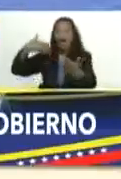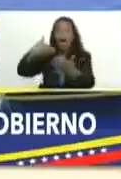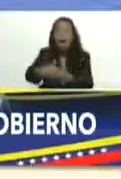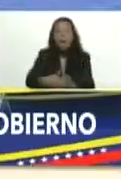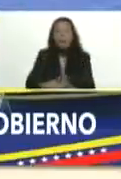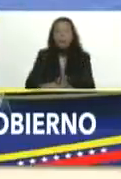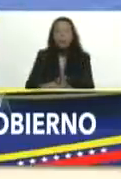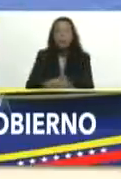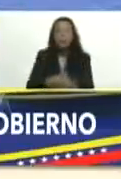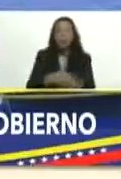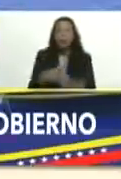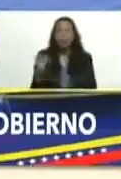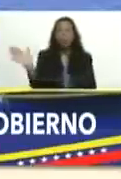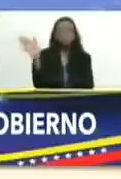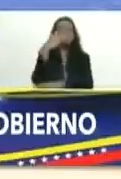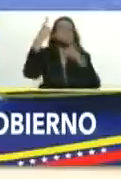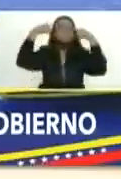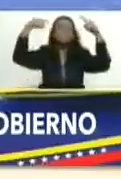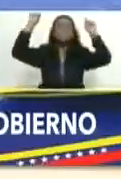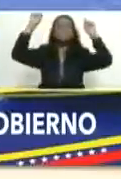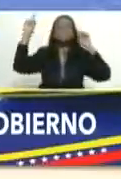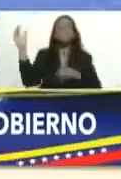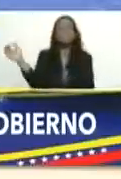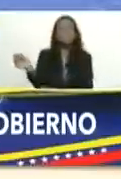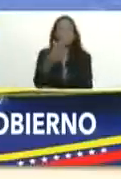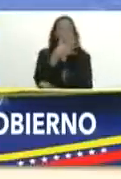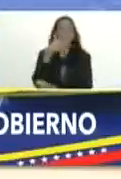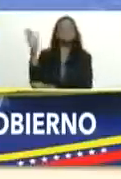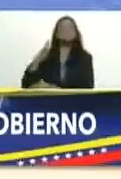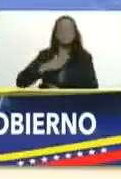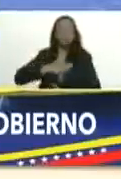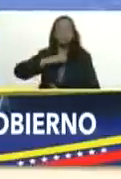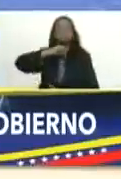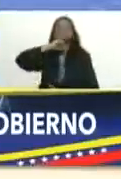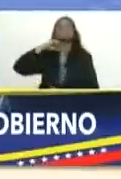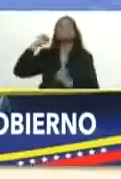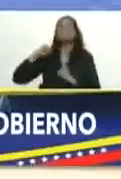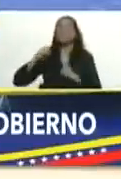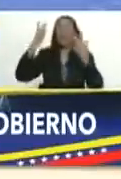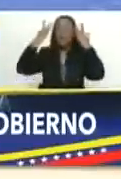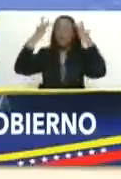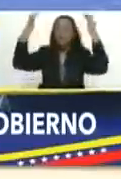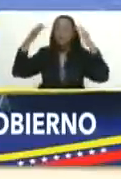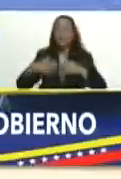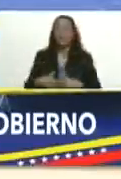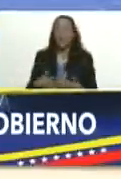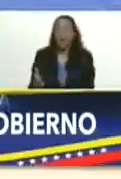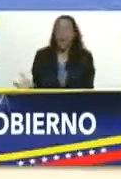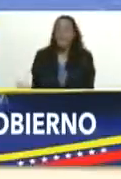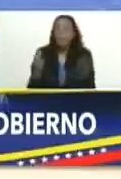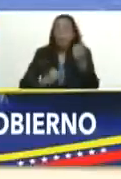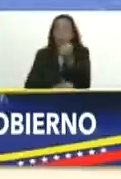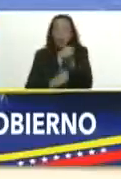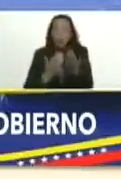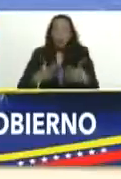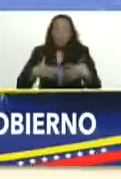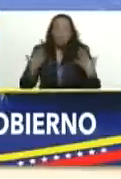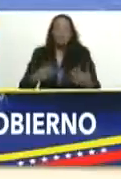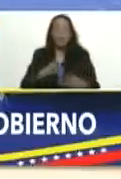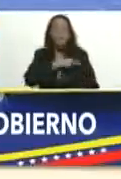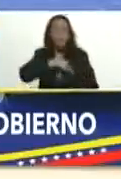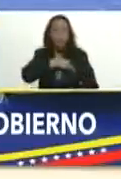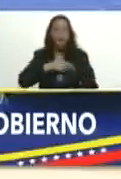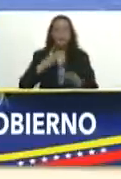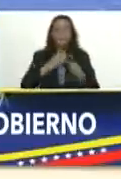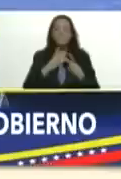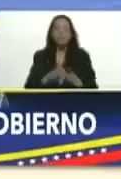sacar la bandera de la victoria, producto de la creatividad, del empuje, del espíritu y la moral popular